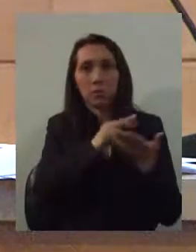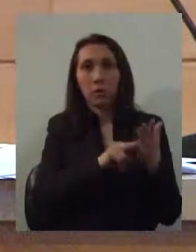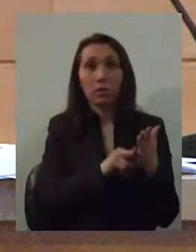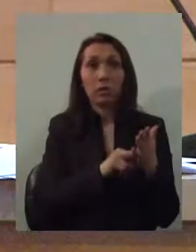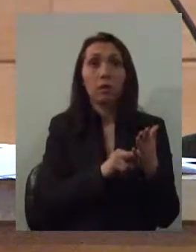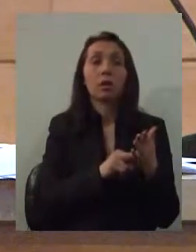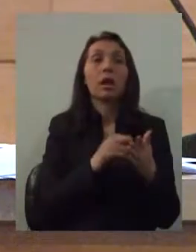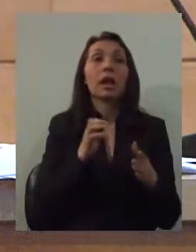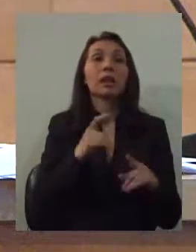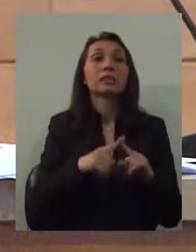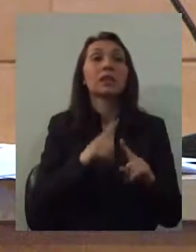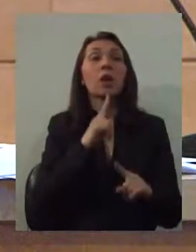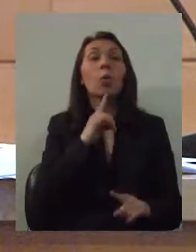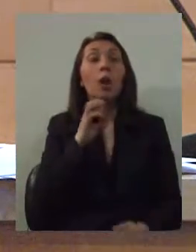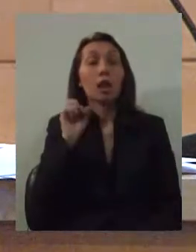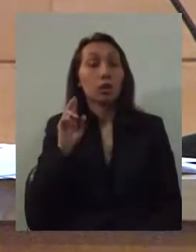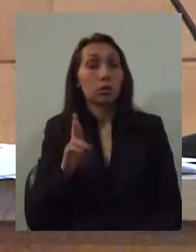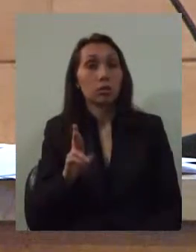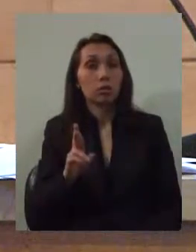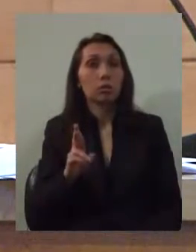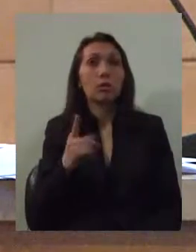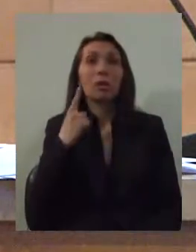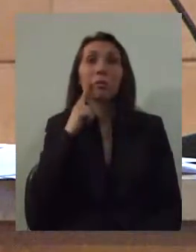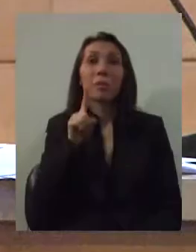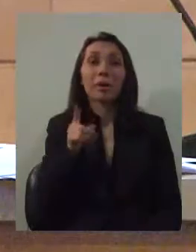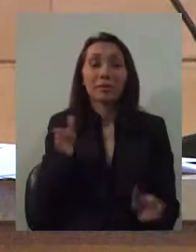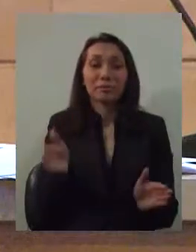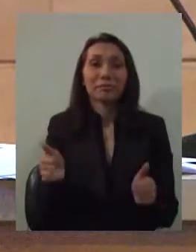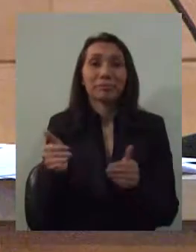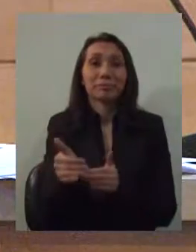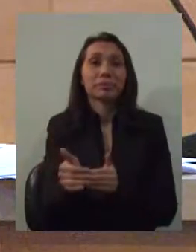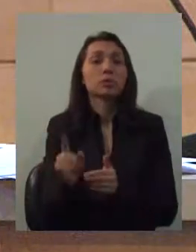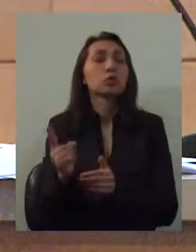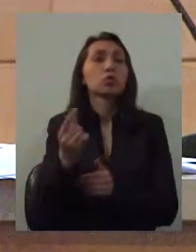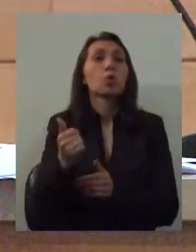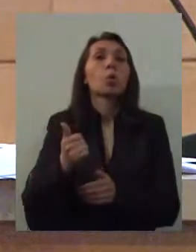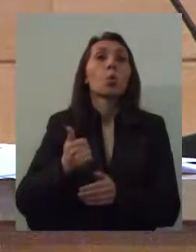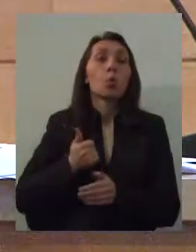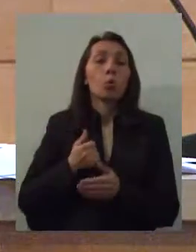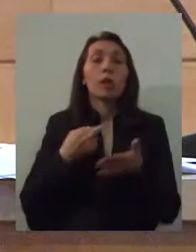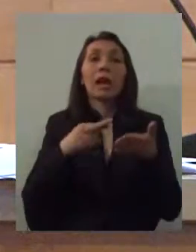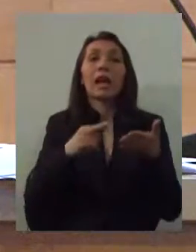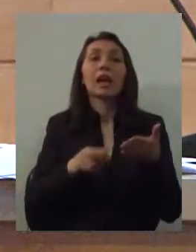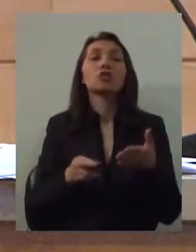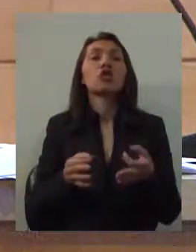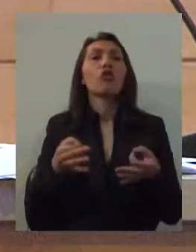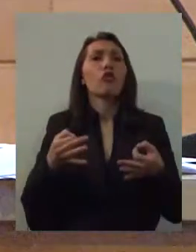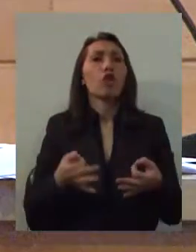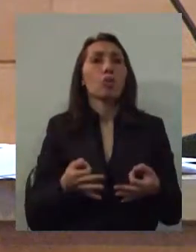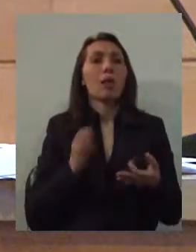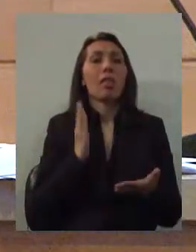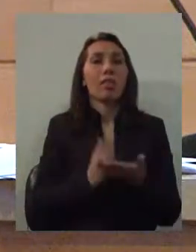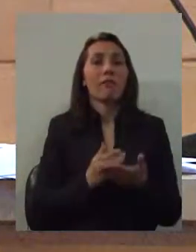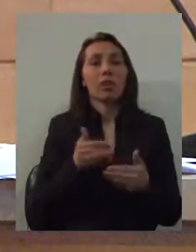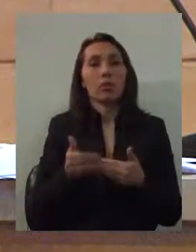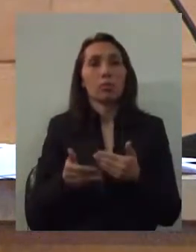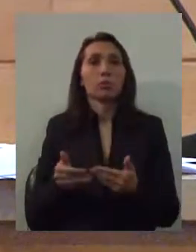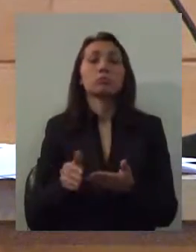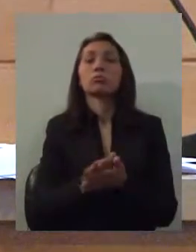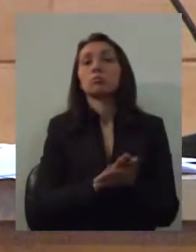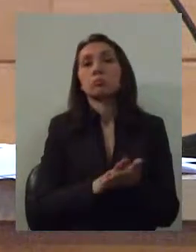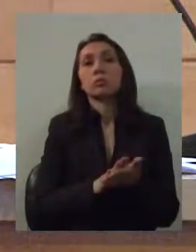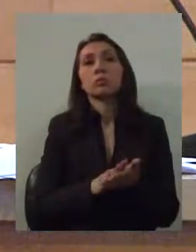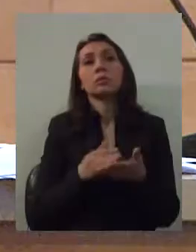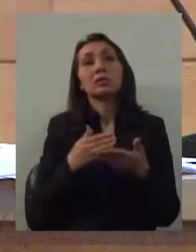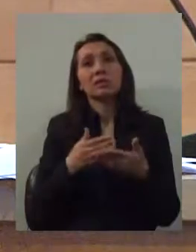un exequatur. La limitación es solamente que estén cumplidos los requisitos formales del debido proceso. Vale decir que